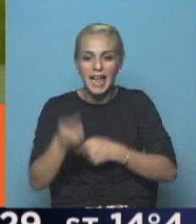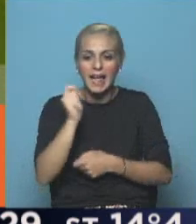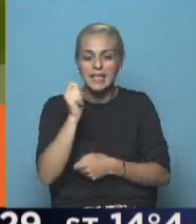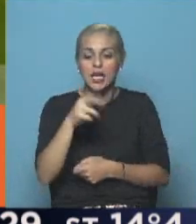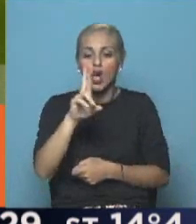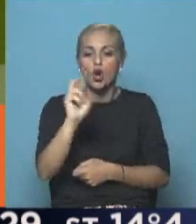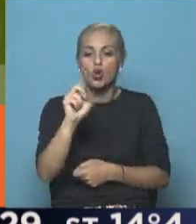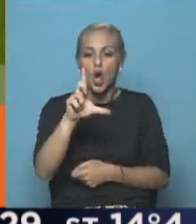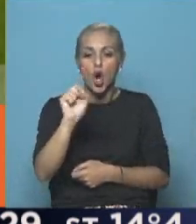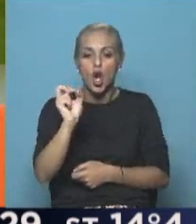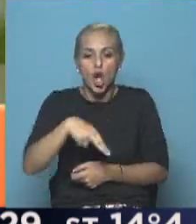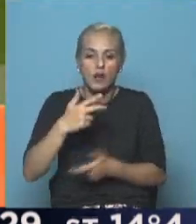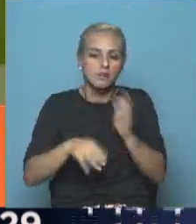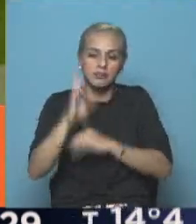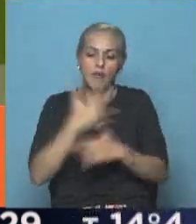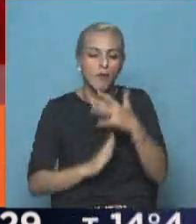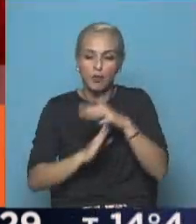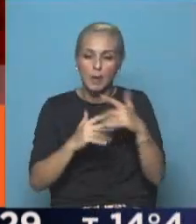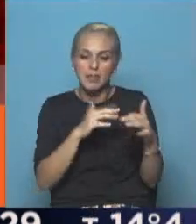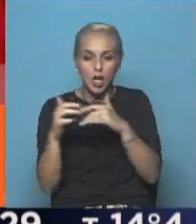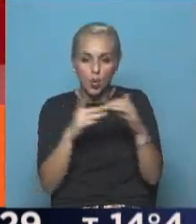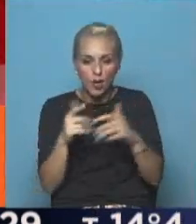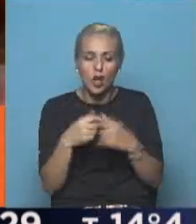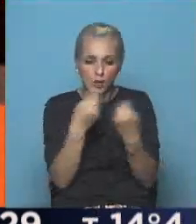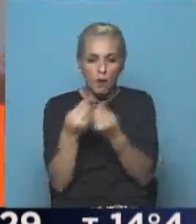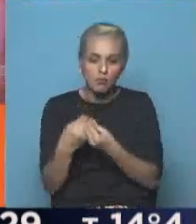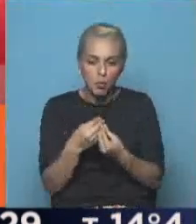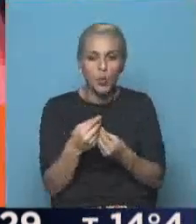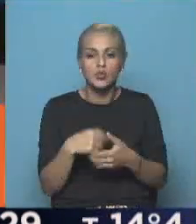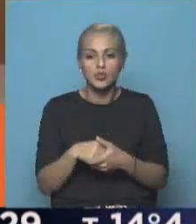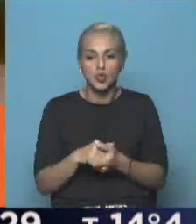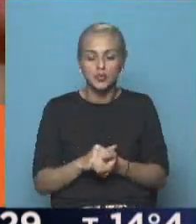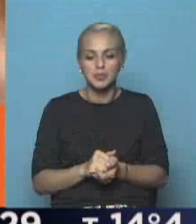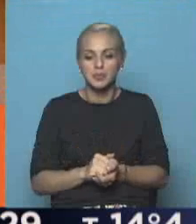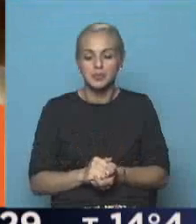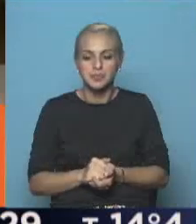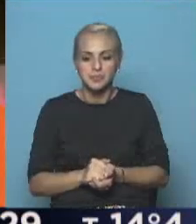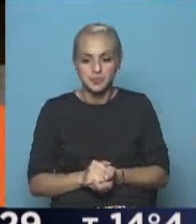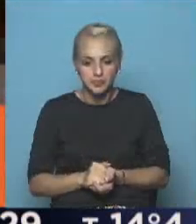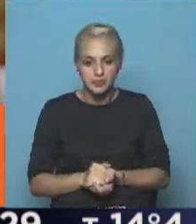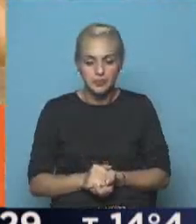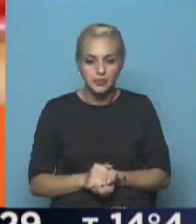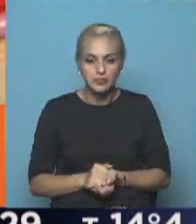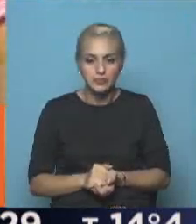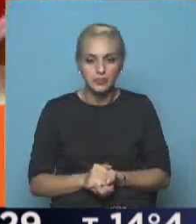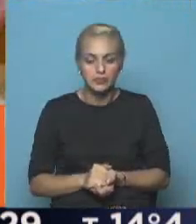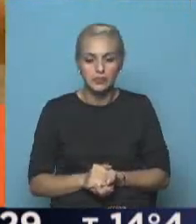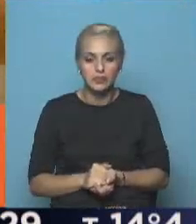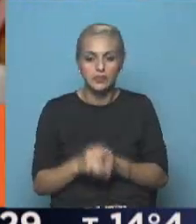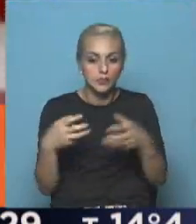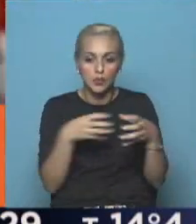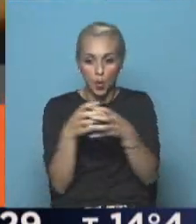Esteban Rolón, más Facundo Barbosa, Iván Colman, el polaco Fridiseski, Brian Romero y Gabriel Heinze